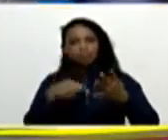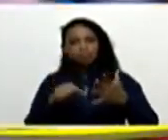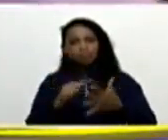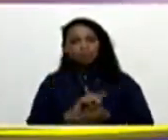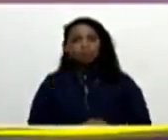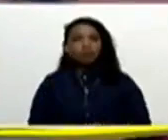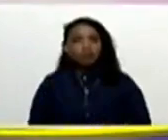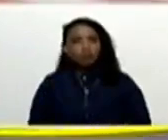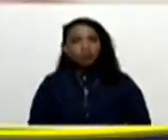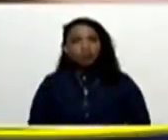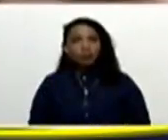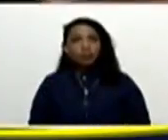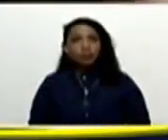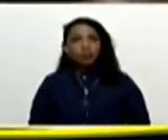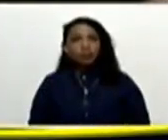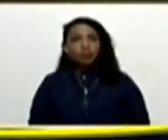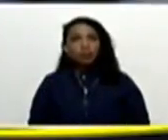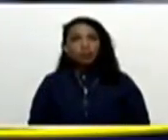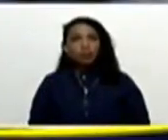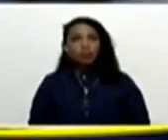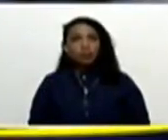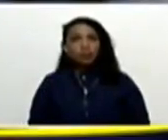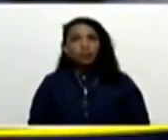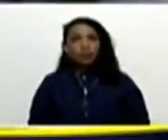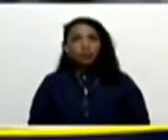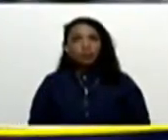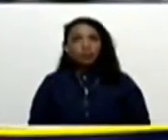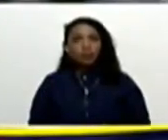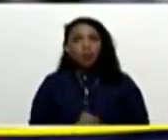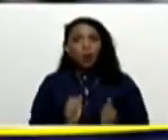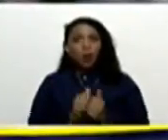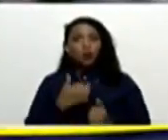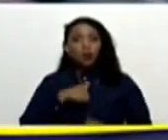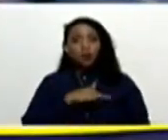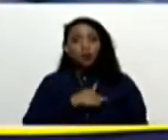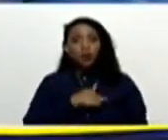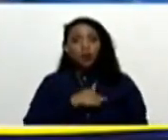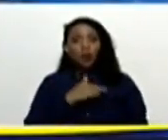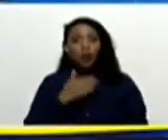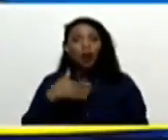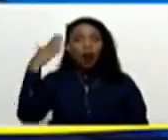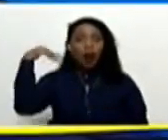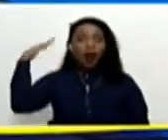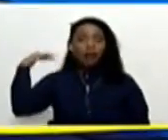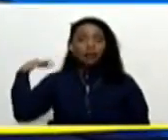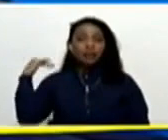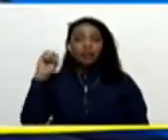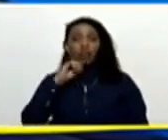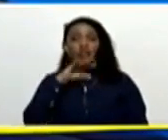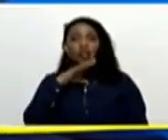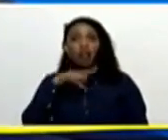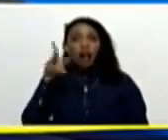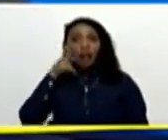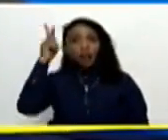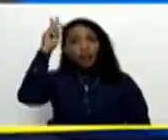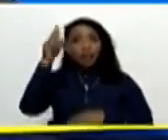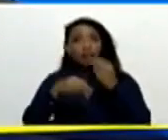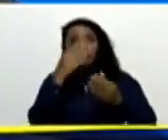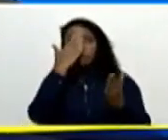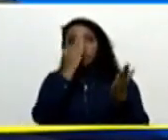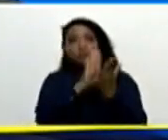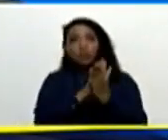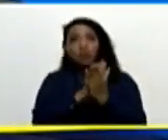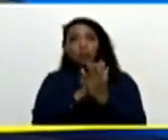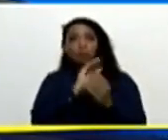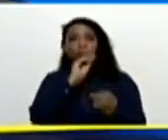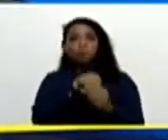con Carlos Fonseca, con nuestros antepasados indígenas que dieron la batalla frente a los